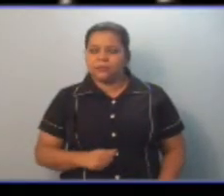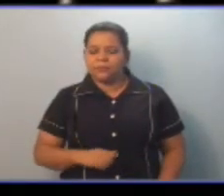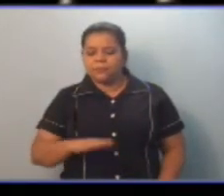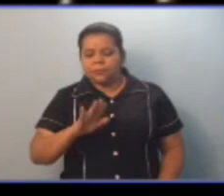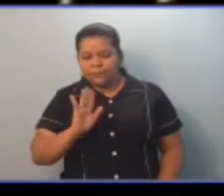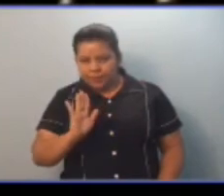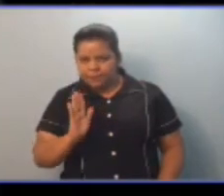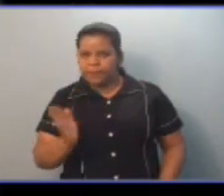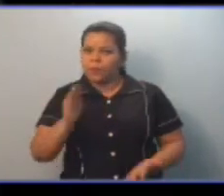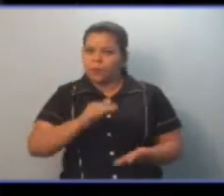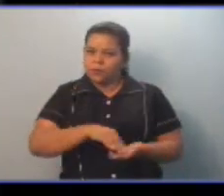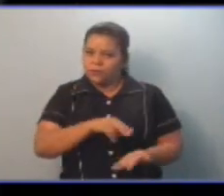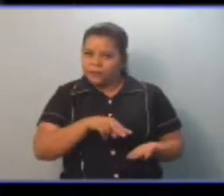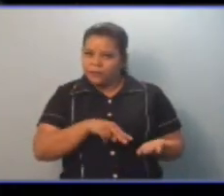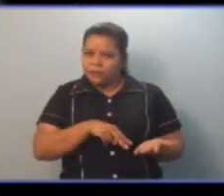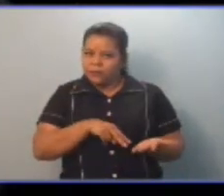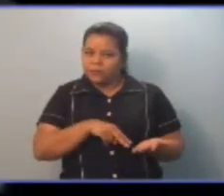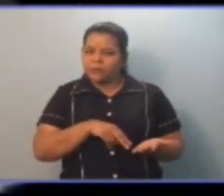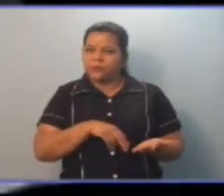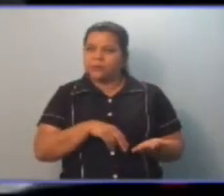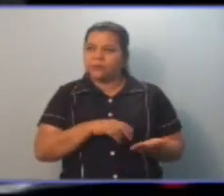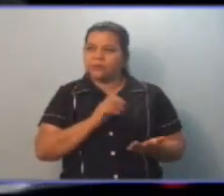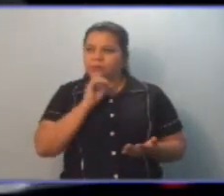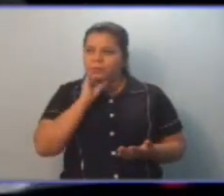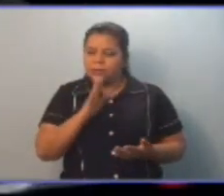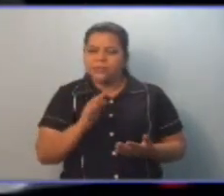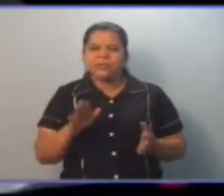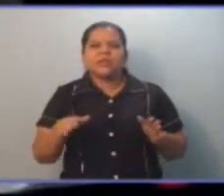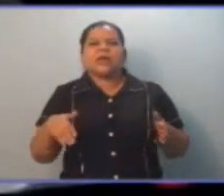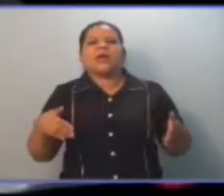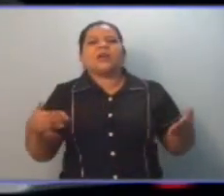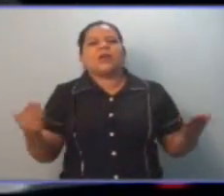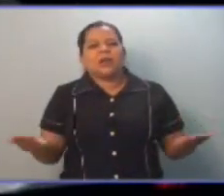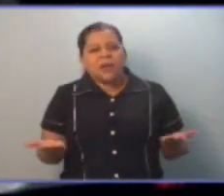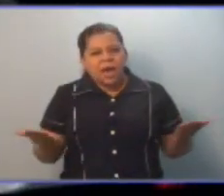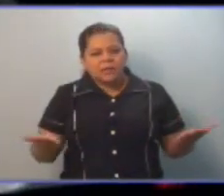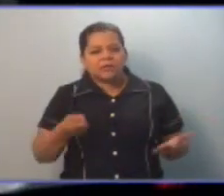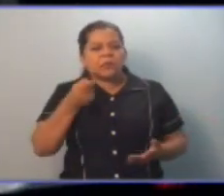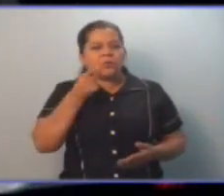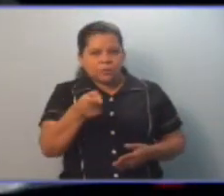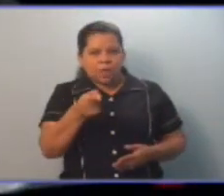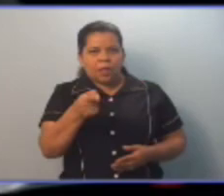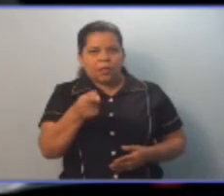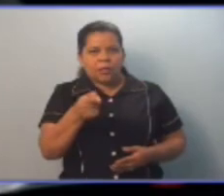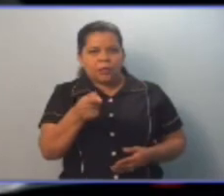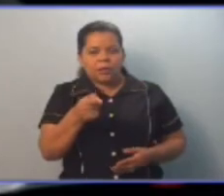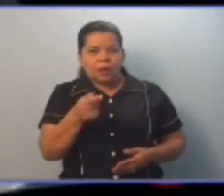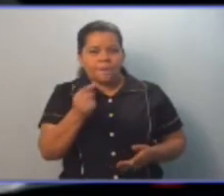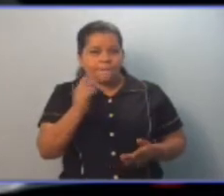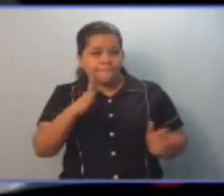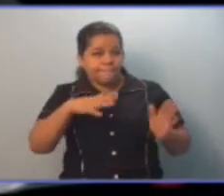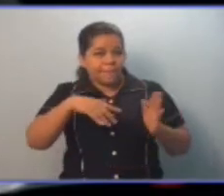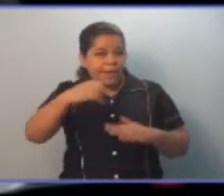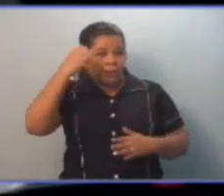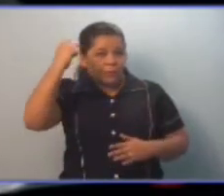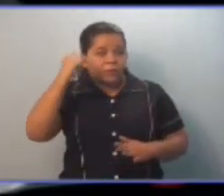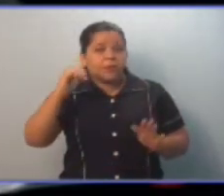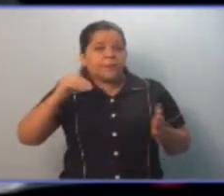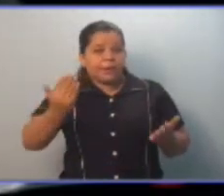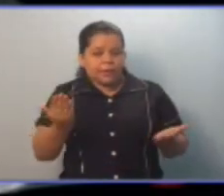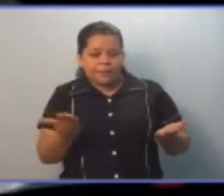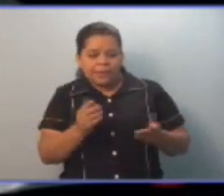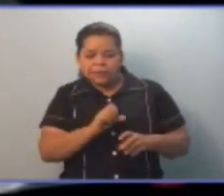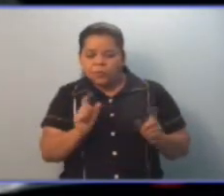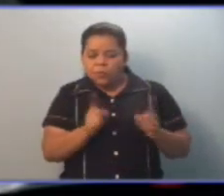Se lo vuelvo a leer, el ISD la manda, dice, ¿qué acciones implementaría como prioritarios para transitar